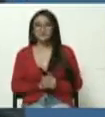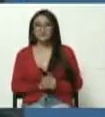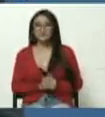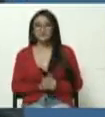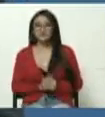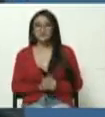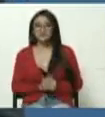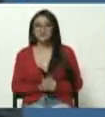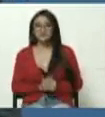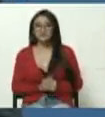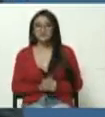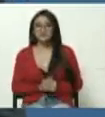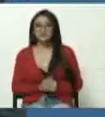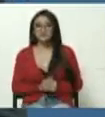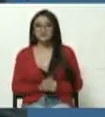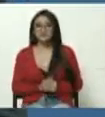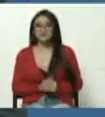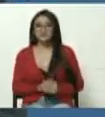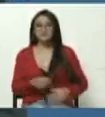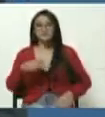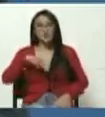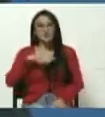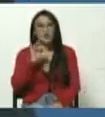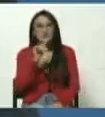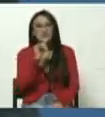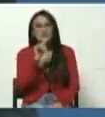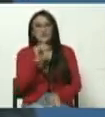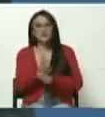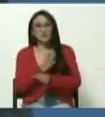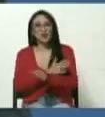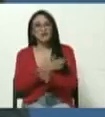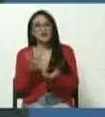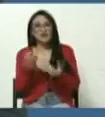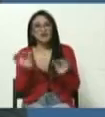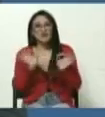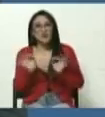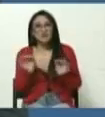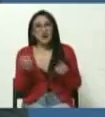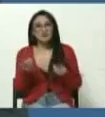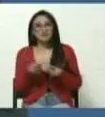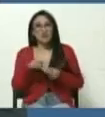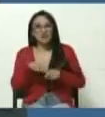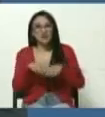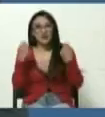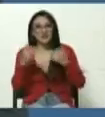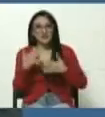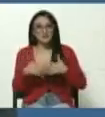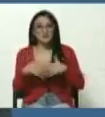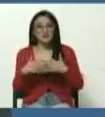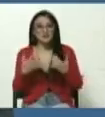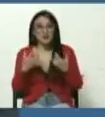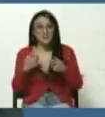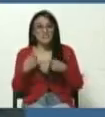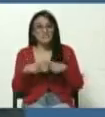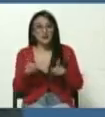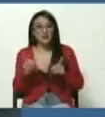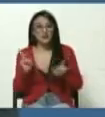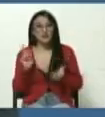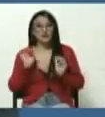nosotros teníamos informaciones preliminares del nivel de deterioro, pero una vez que entró el